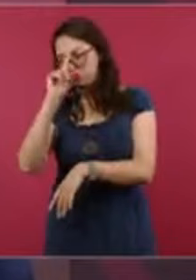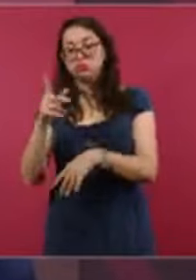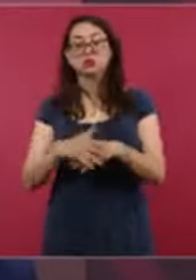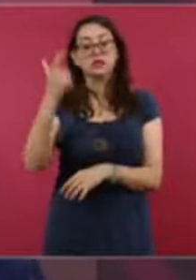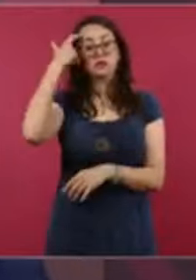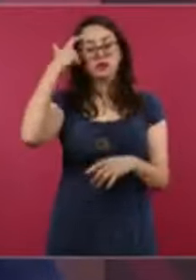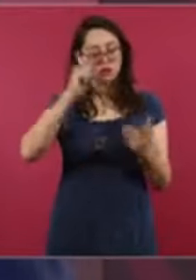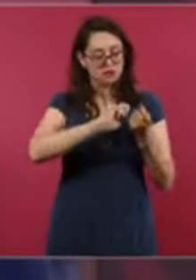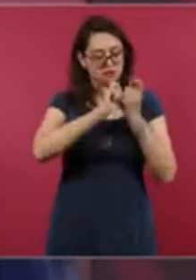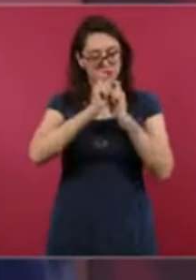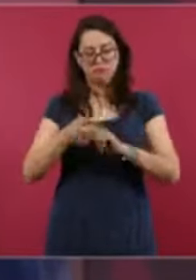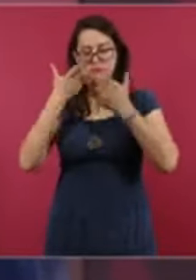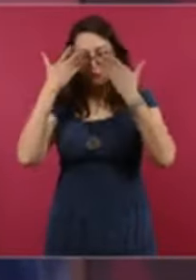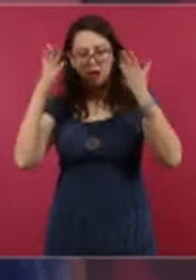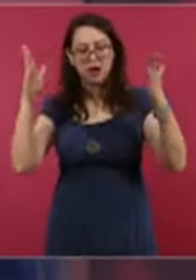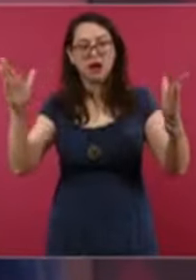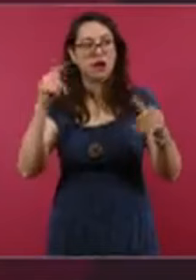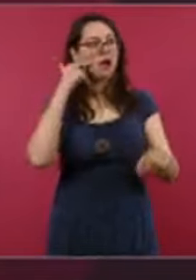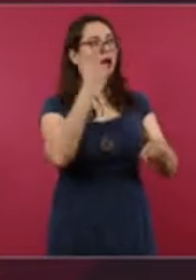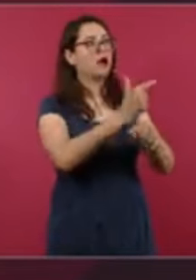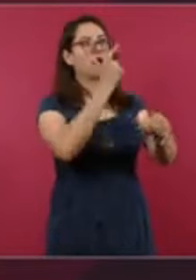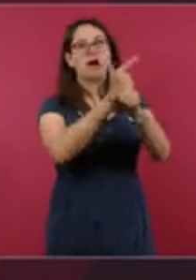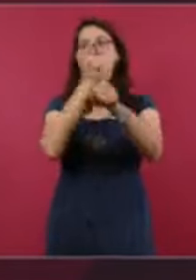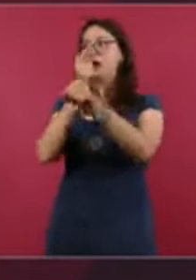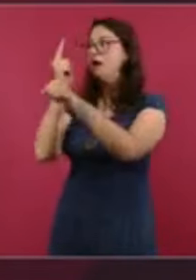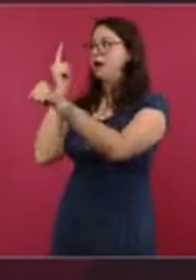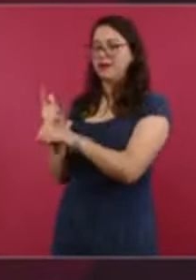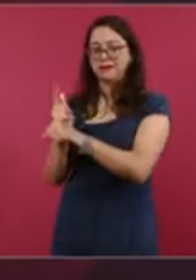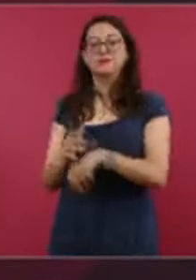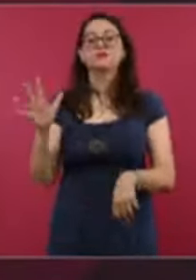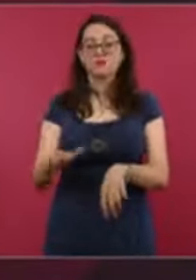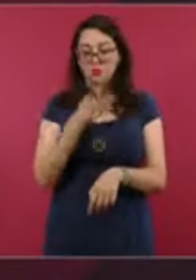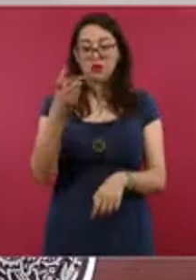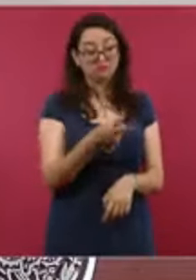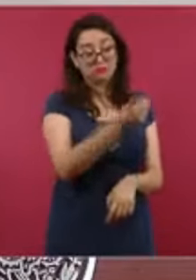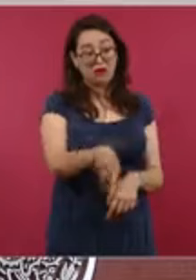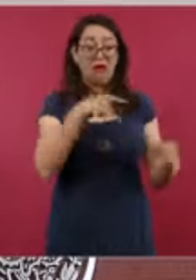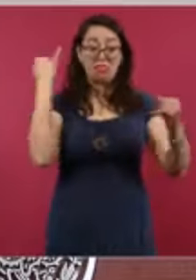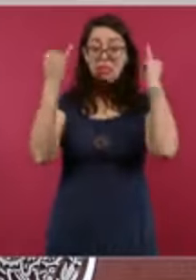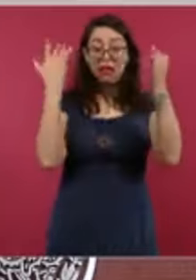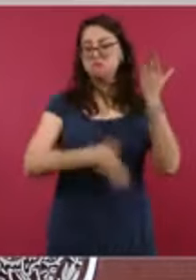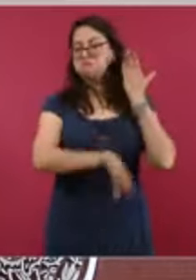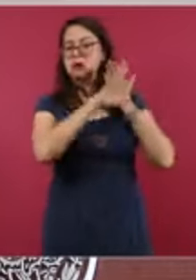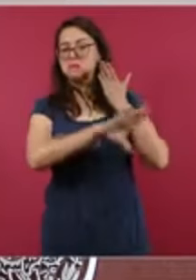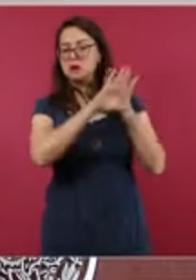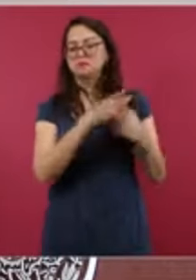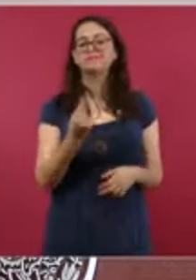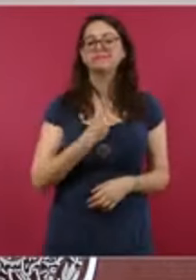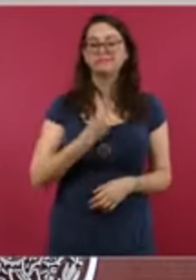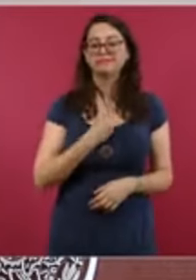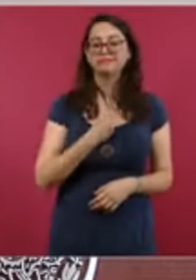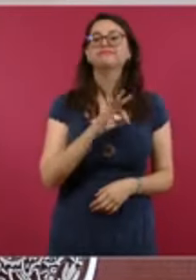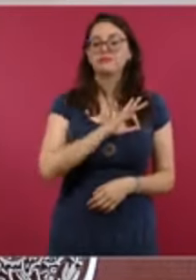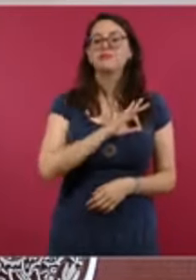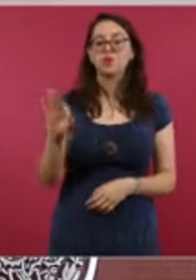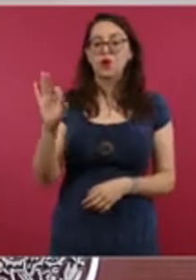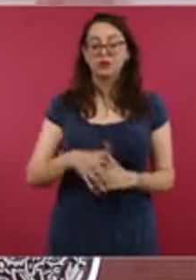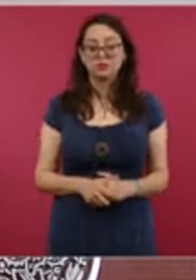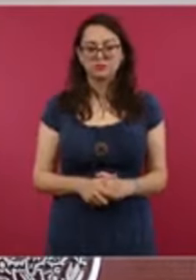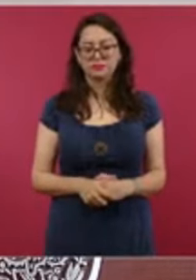revolución de las conciencias. Y por eso podemos resistir todos los embates, todas las campañas de